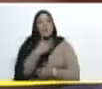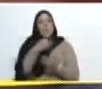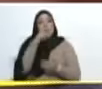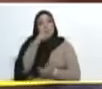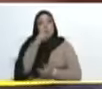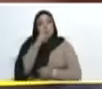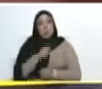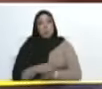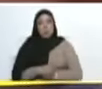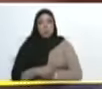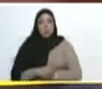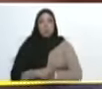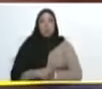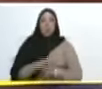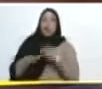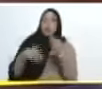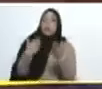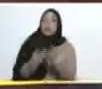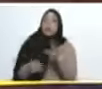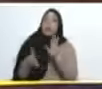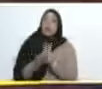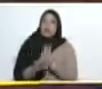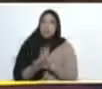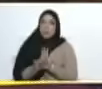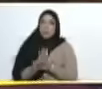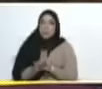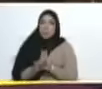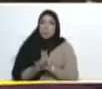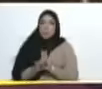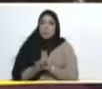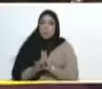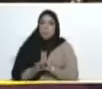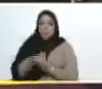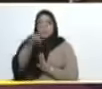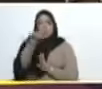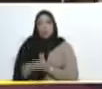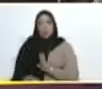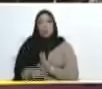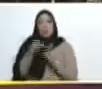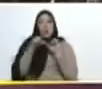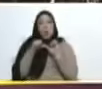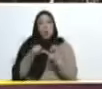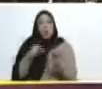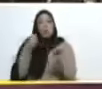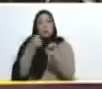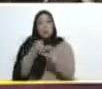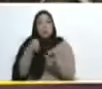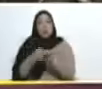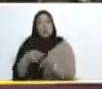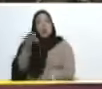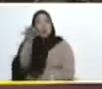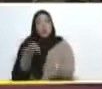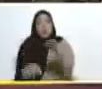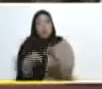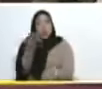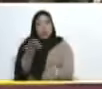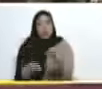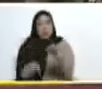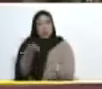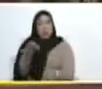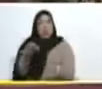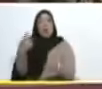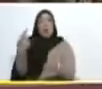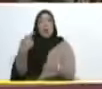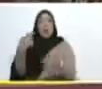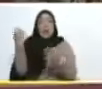Maduro Moros, entregando la ley que ya fue establecida su constitucionalidad por el Tribunal Supremo de Justicia,